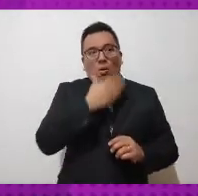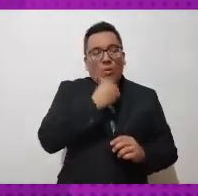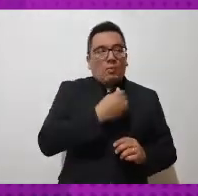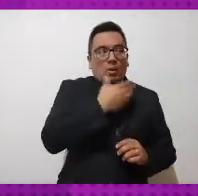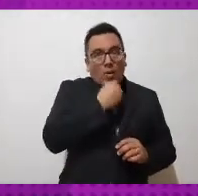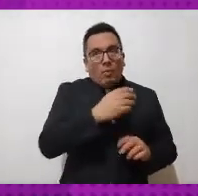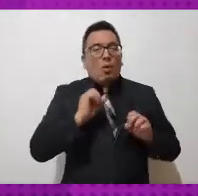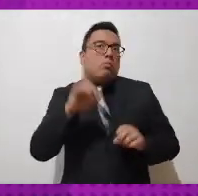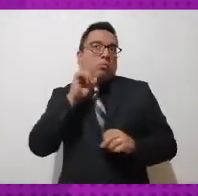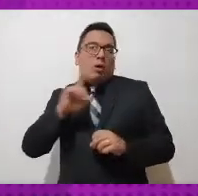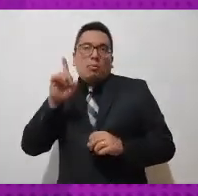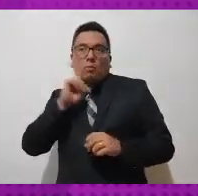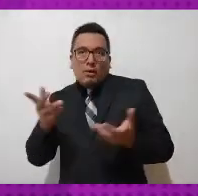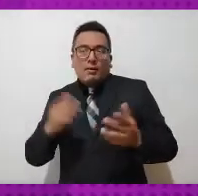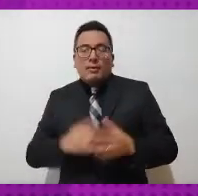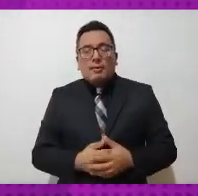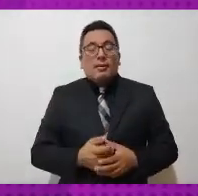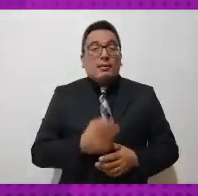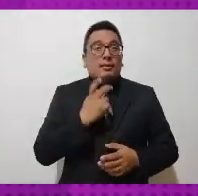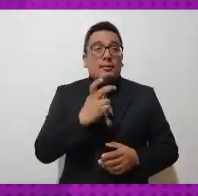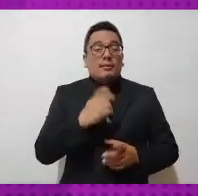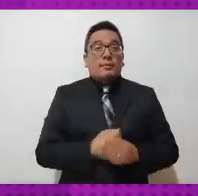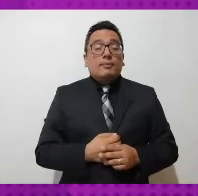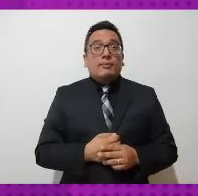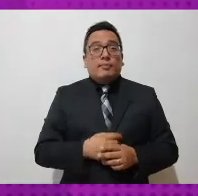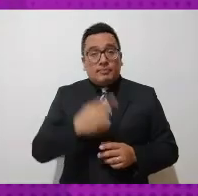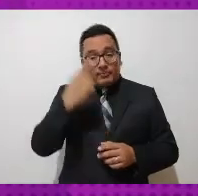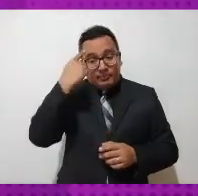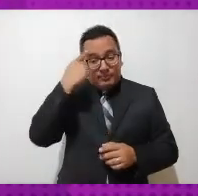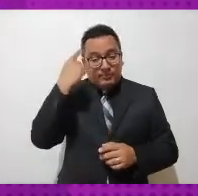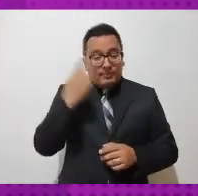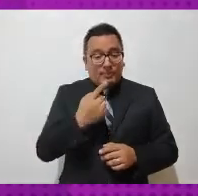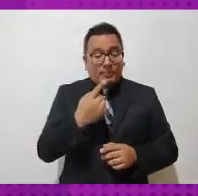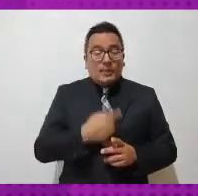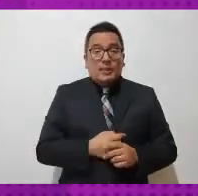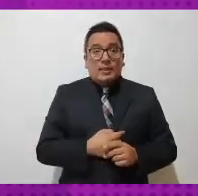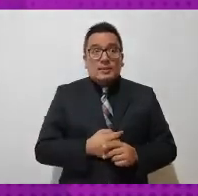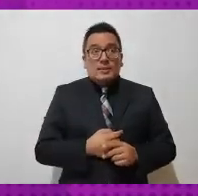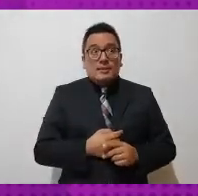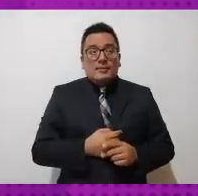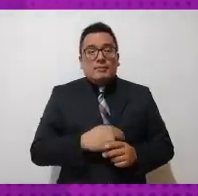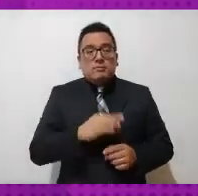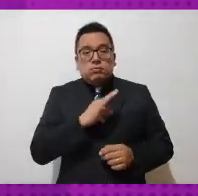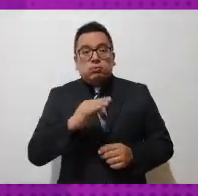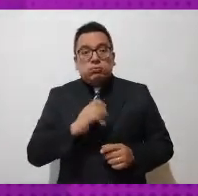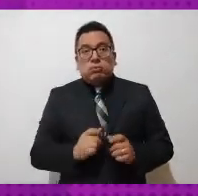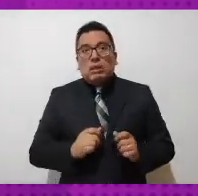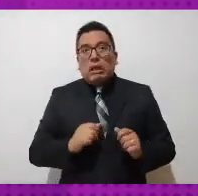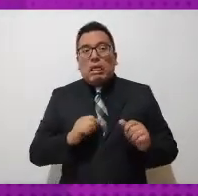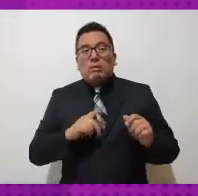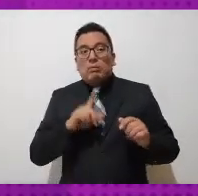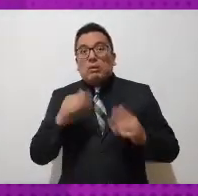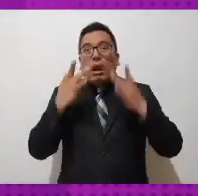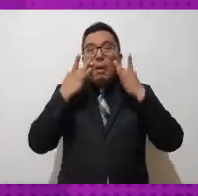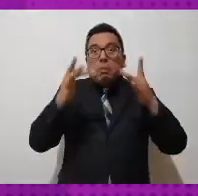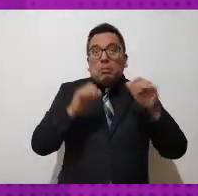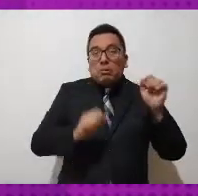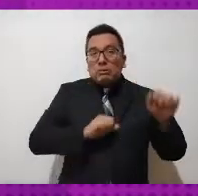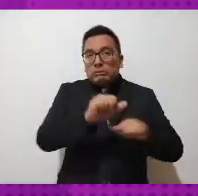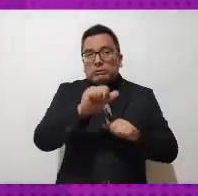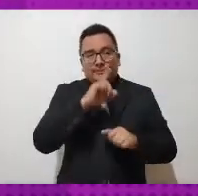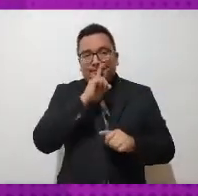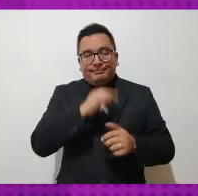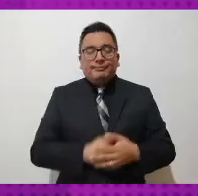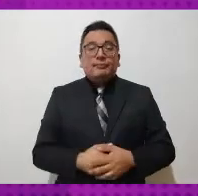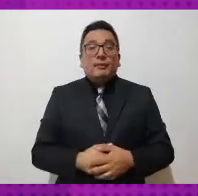que decidieron no quedarse en la opción de no poder votar o ser votadas. Creo que la lucha, y aquí